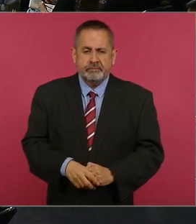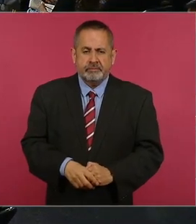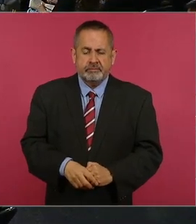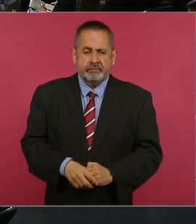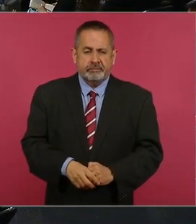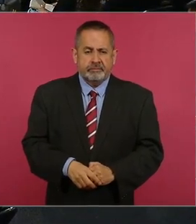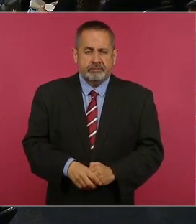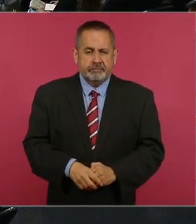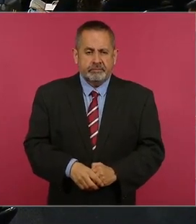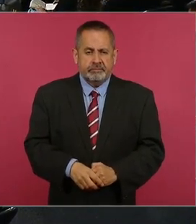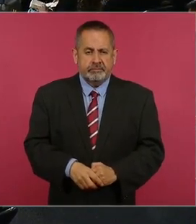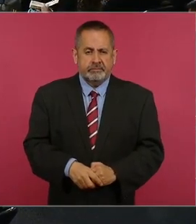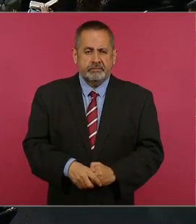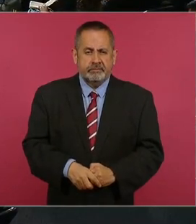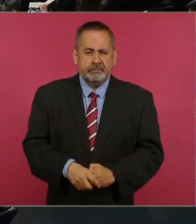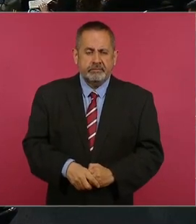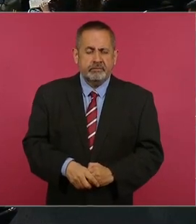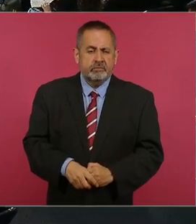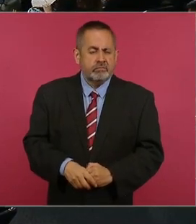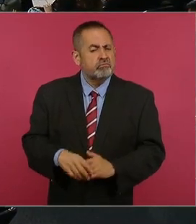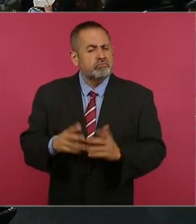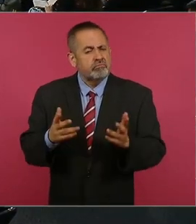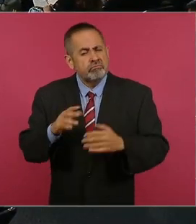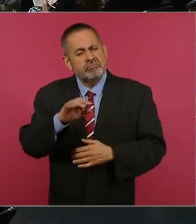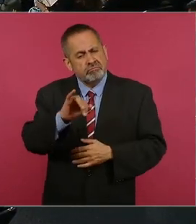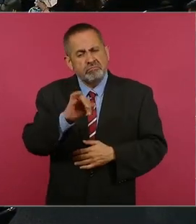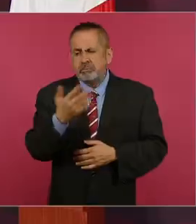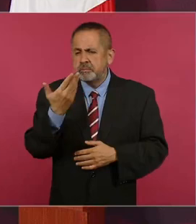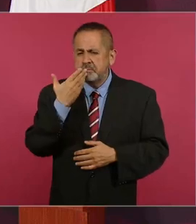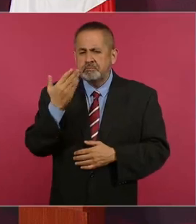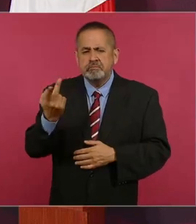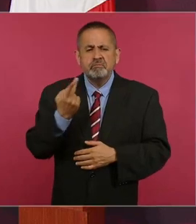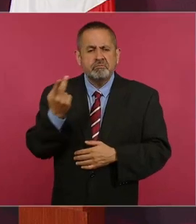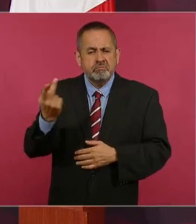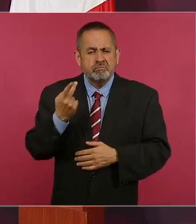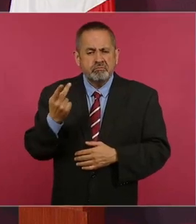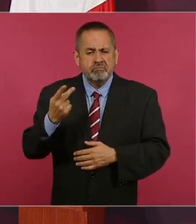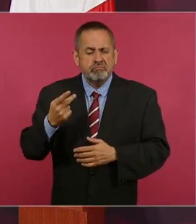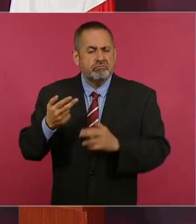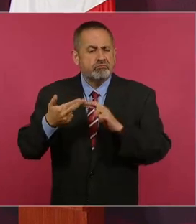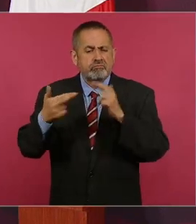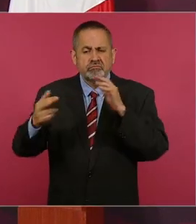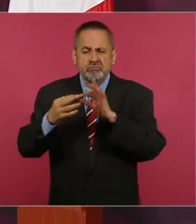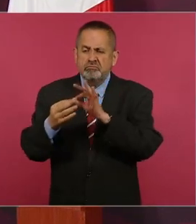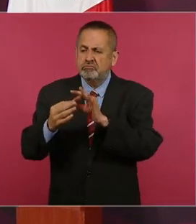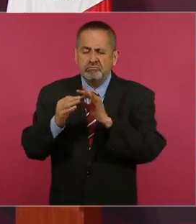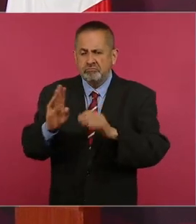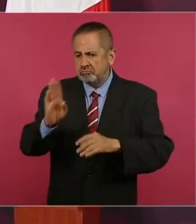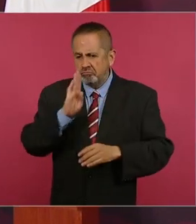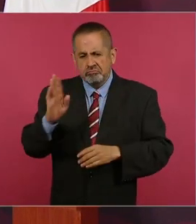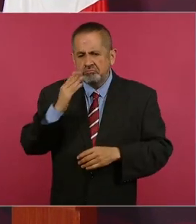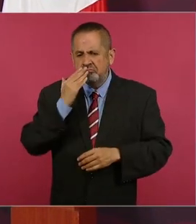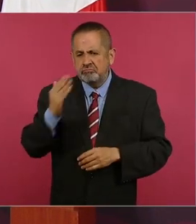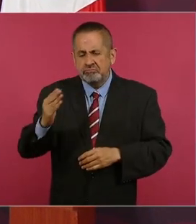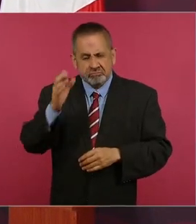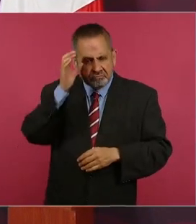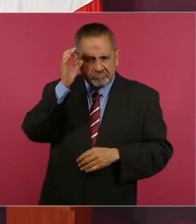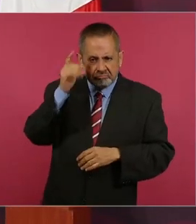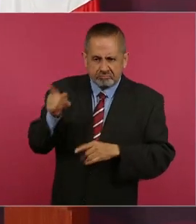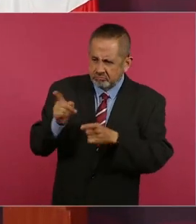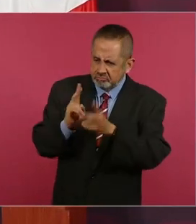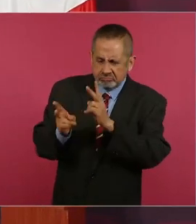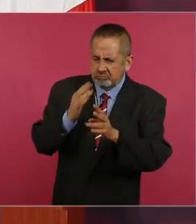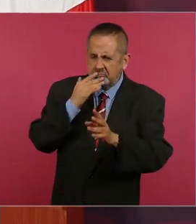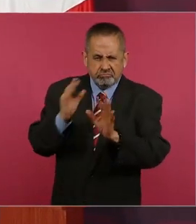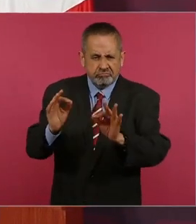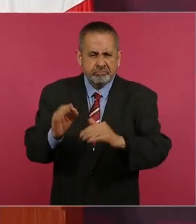Sí, es buena la relación. Tenemos buena relación con todos los gobiernos y